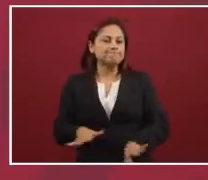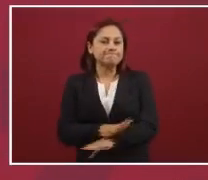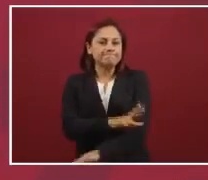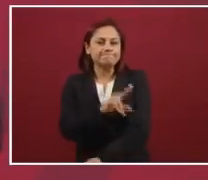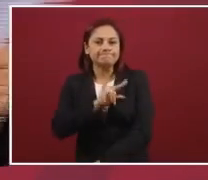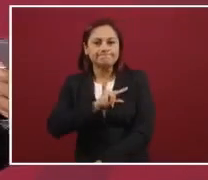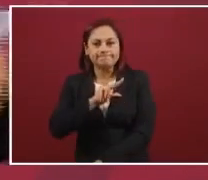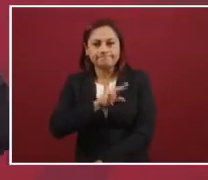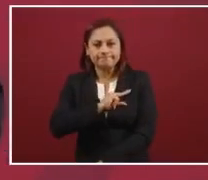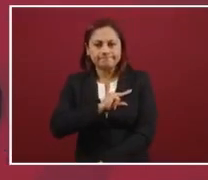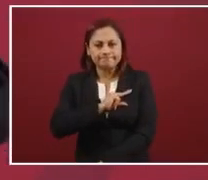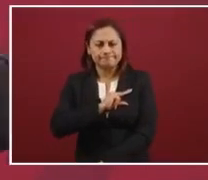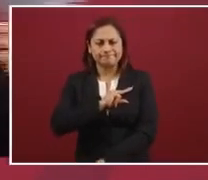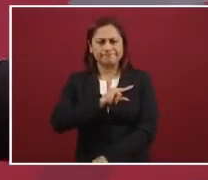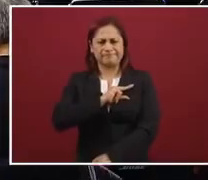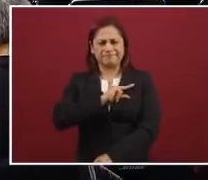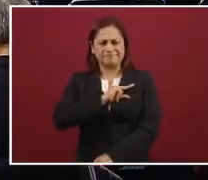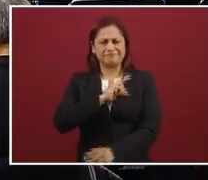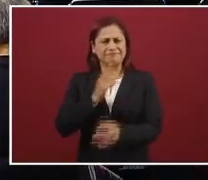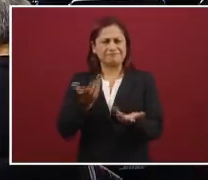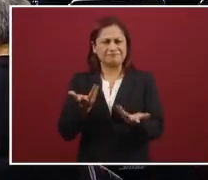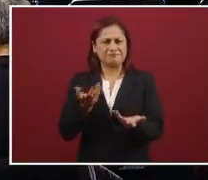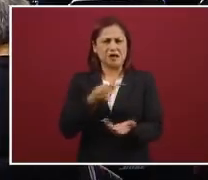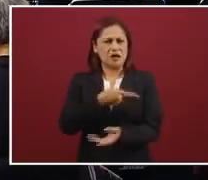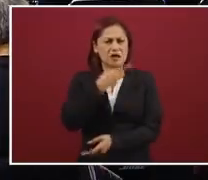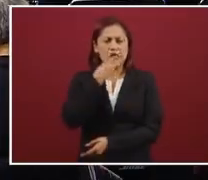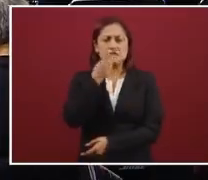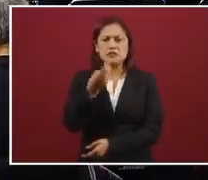como algo normal.